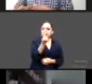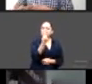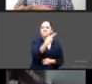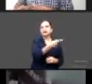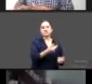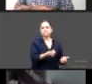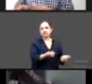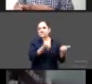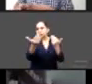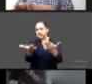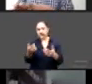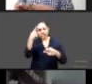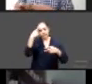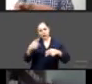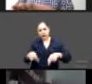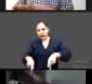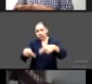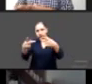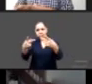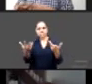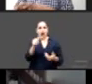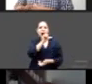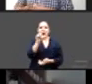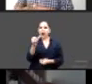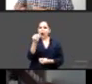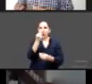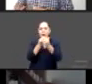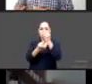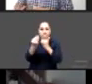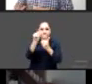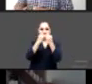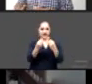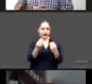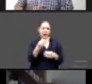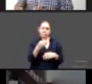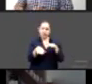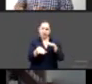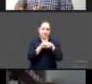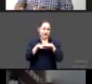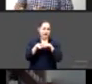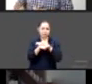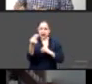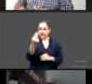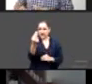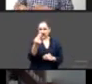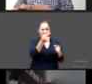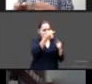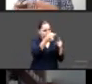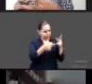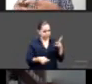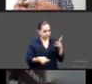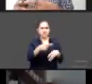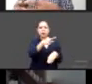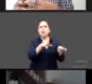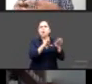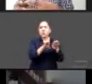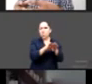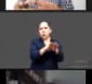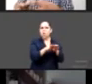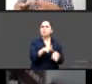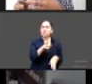básica. Así de manera empírica, sin saber cómo, pero con una muy buena intención, directamente se le adquirió